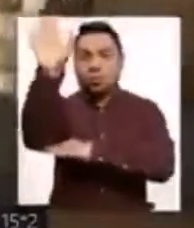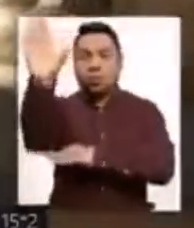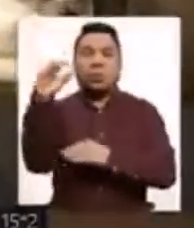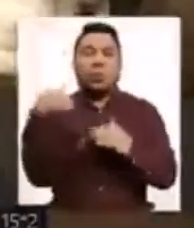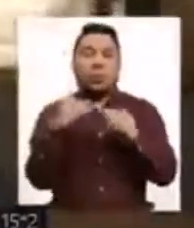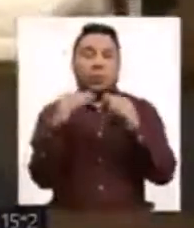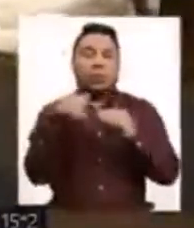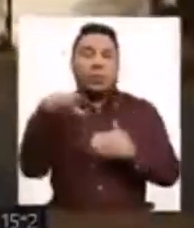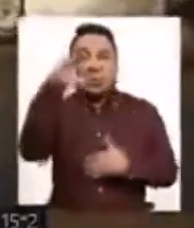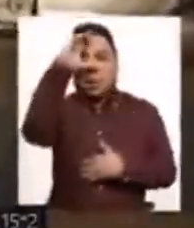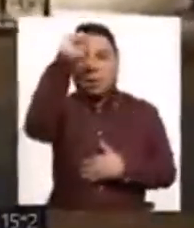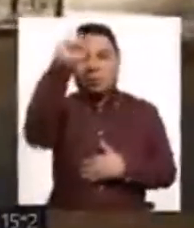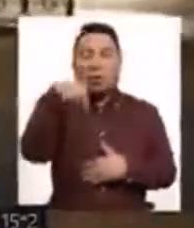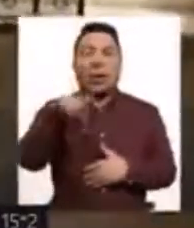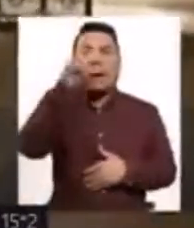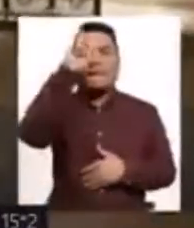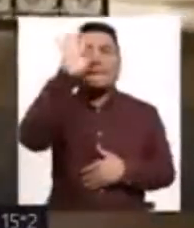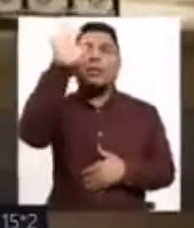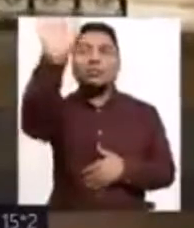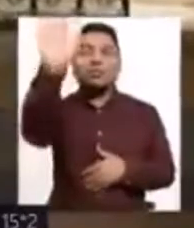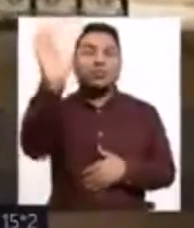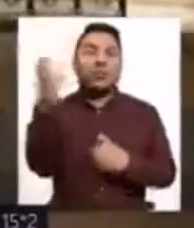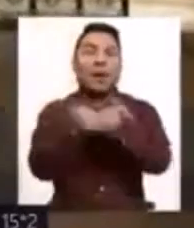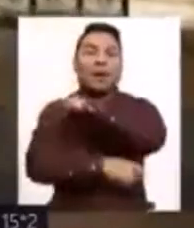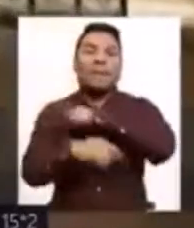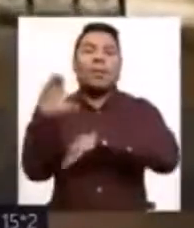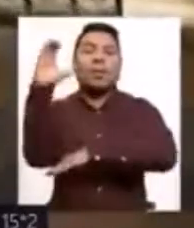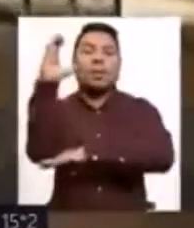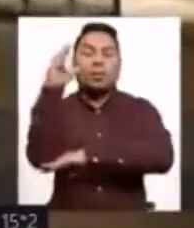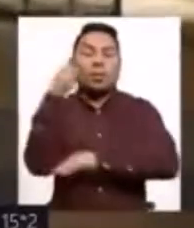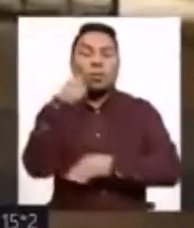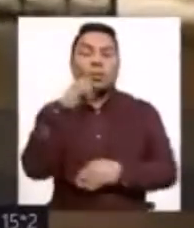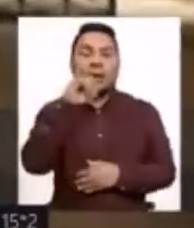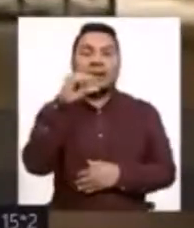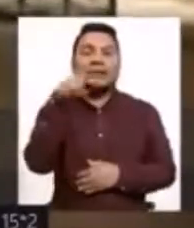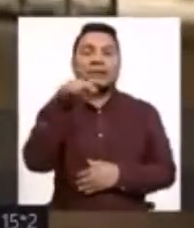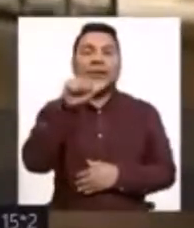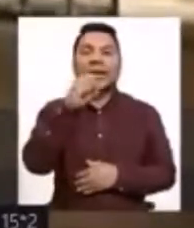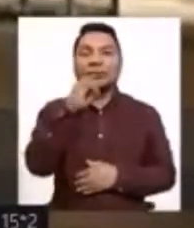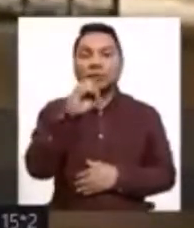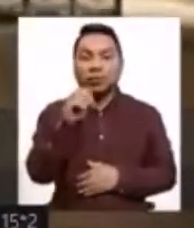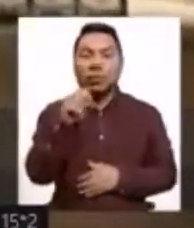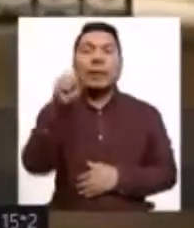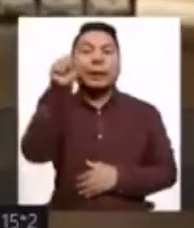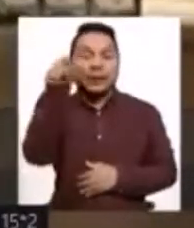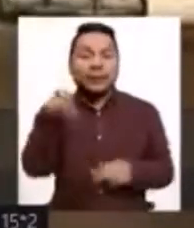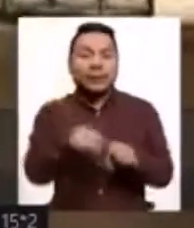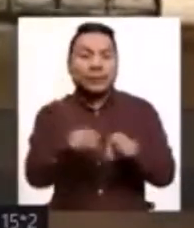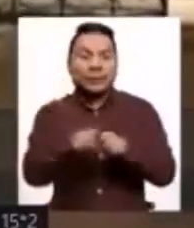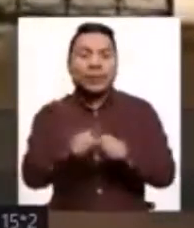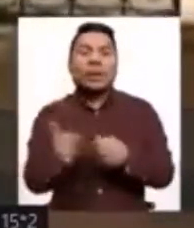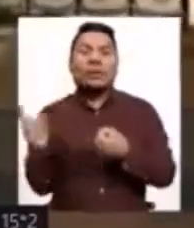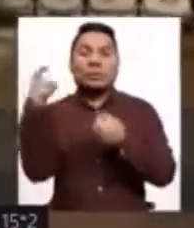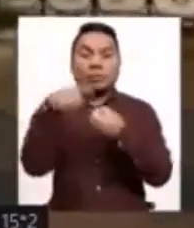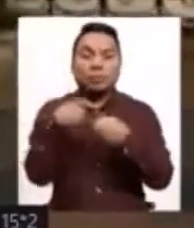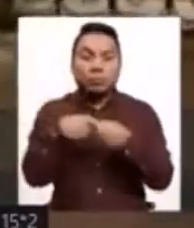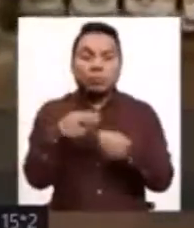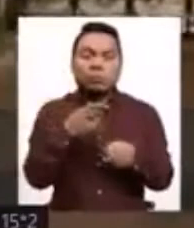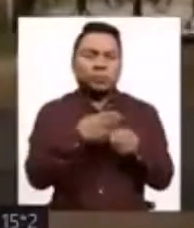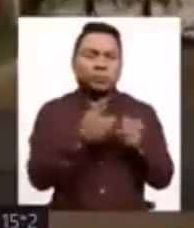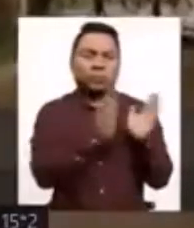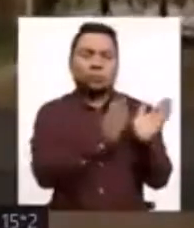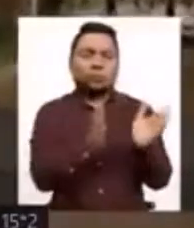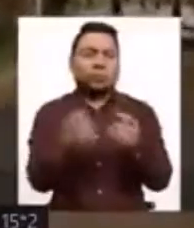acompaña el embajador de Perú en Colombia, Ignacio Higueras. Básicamente, él ha sido partícipe en las últimas semanas de una